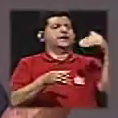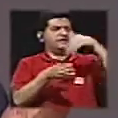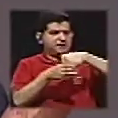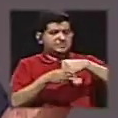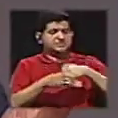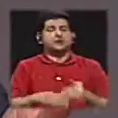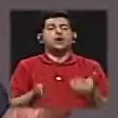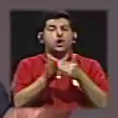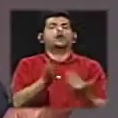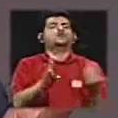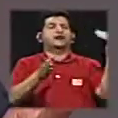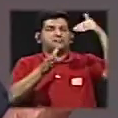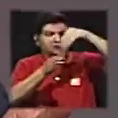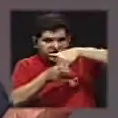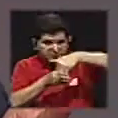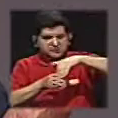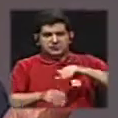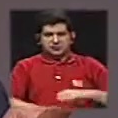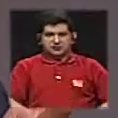volvió,